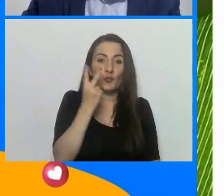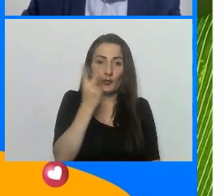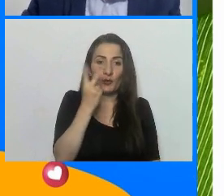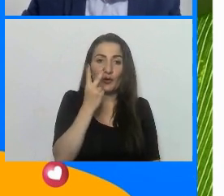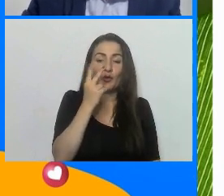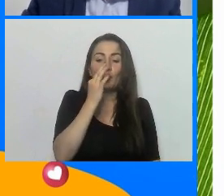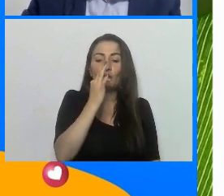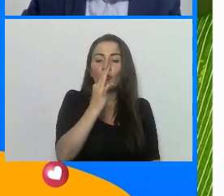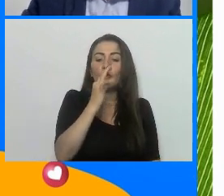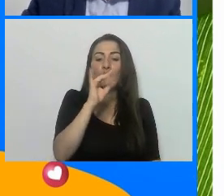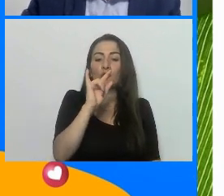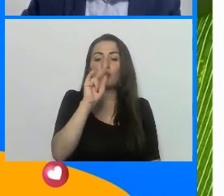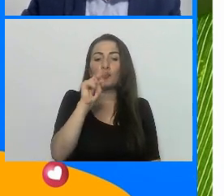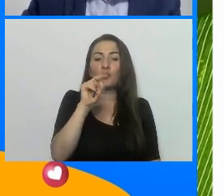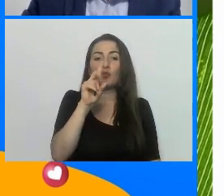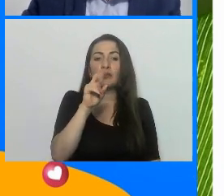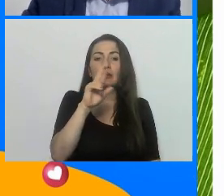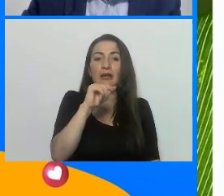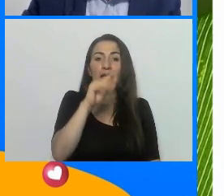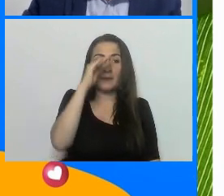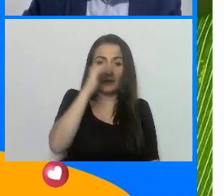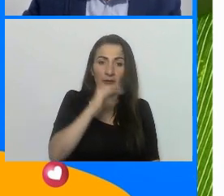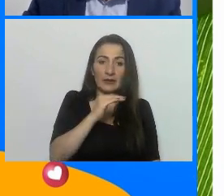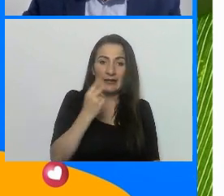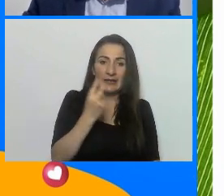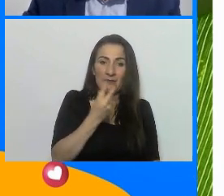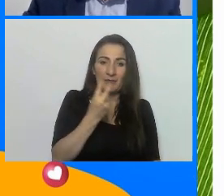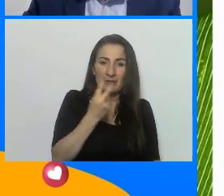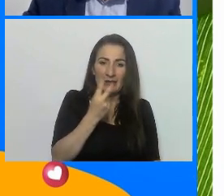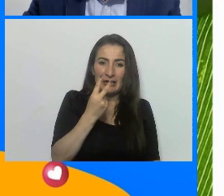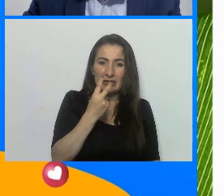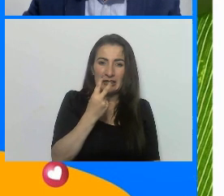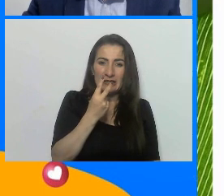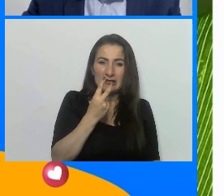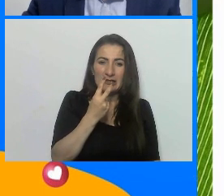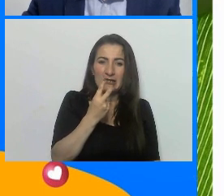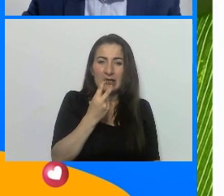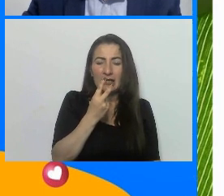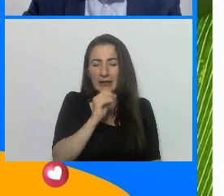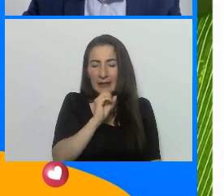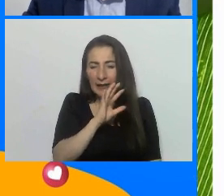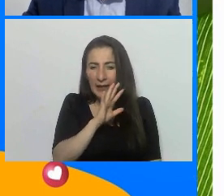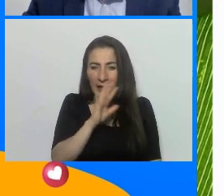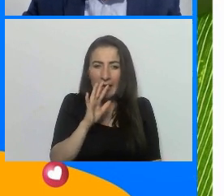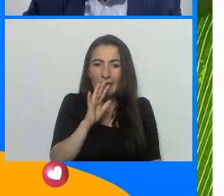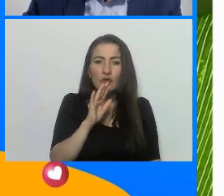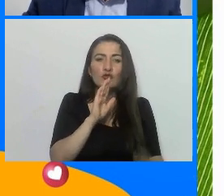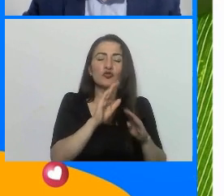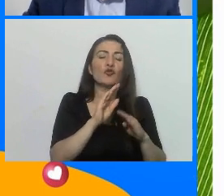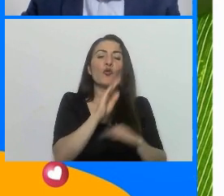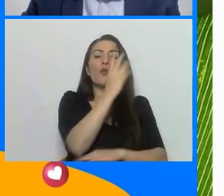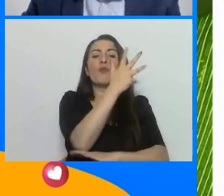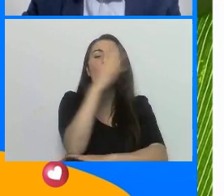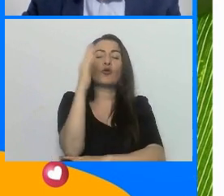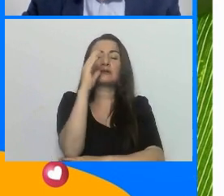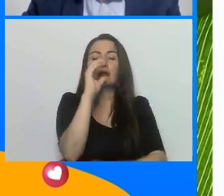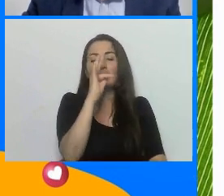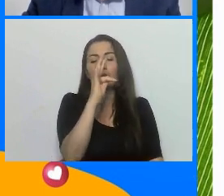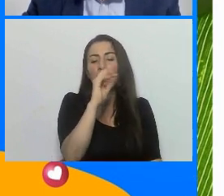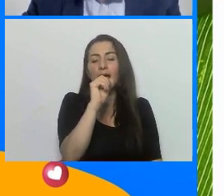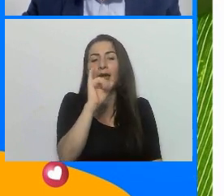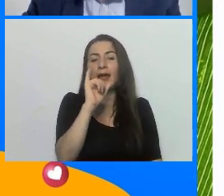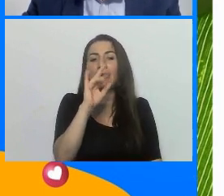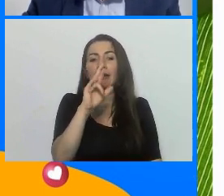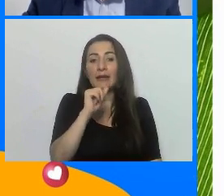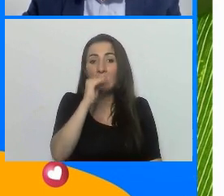Tundras. Después ven que hay una que es de colorcito verde, que son los bosques de taiga, ya vamos a mirar. Y a medida que